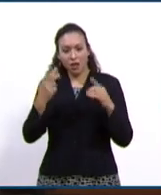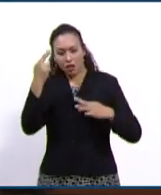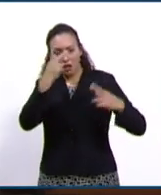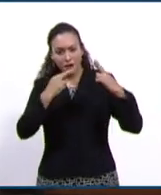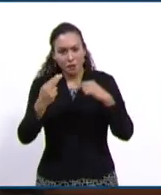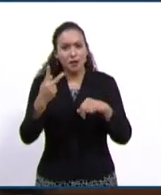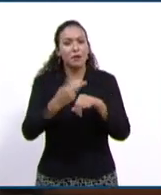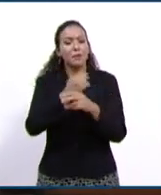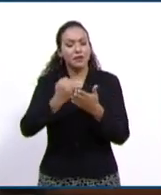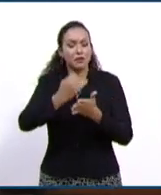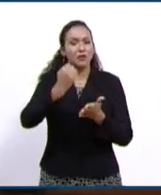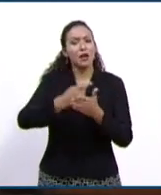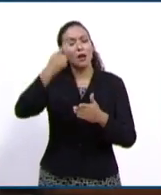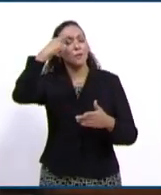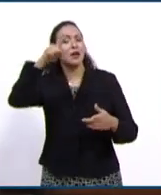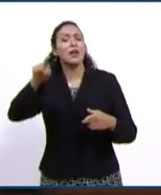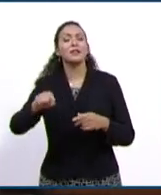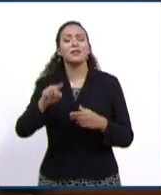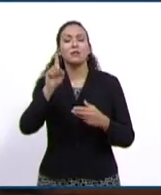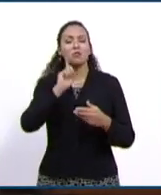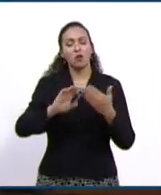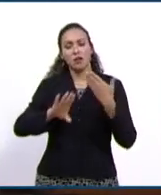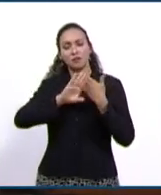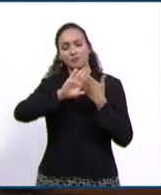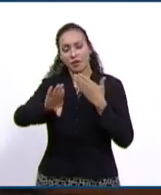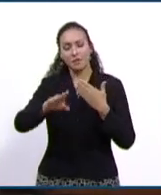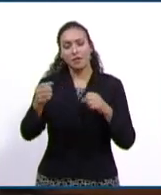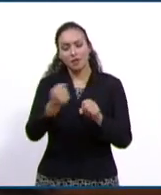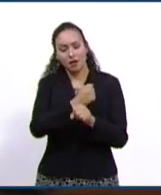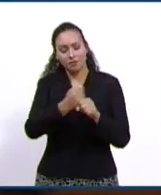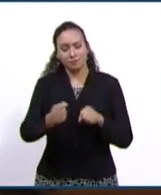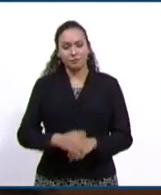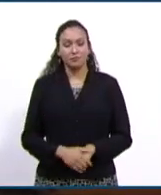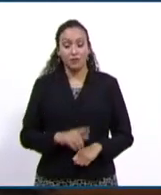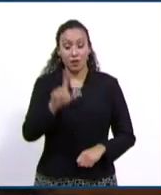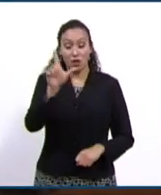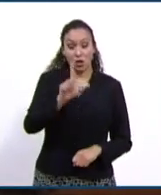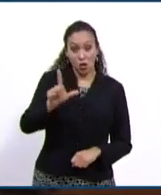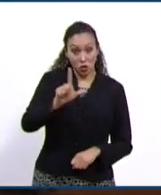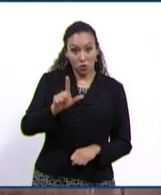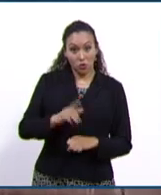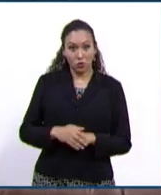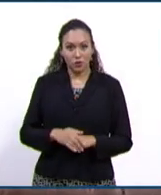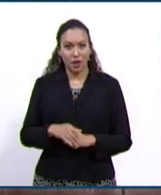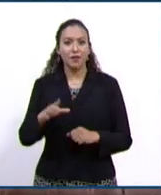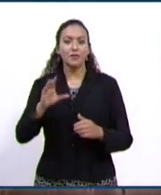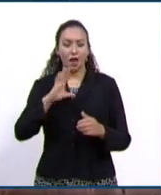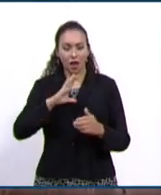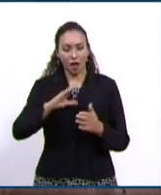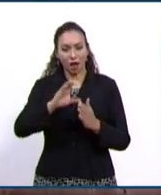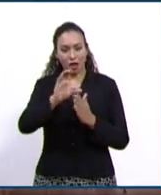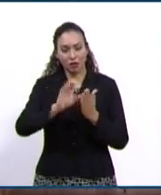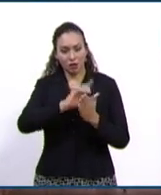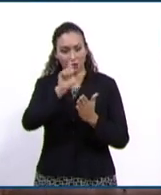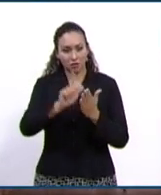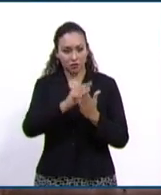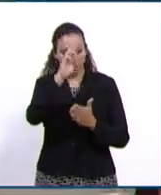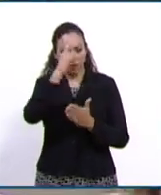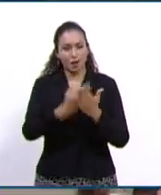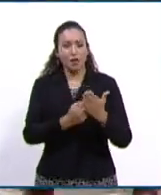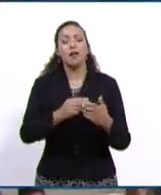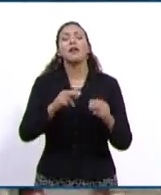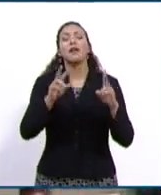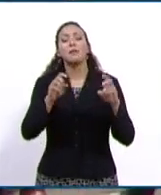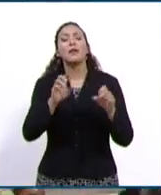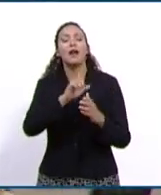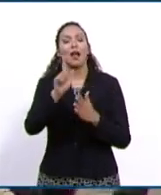de criterios para enfrentar la violencia contra las mujeres. El lunes resolvió una acción de inconstitucionalidad respecto de disposiciones de